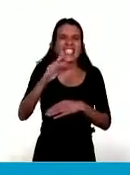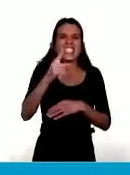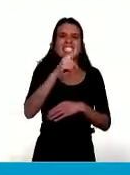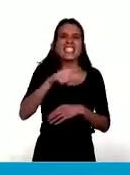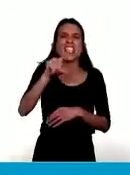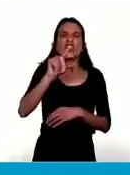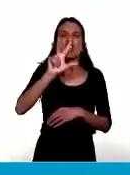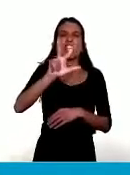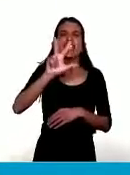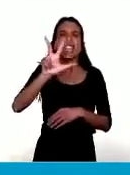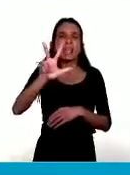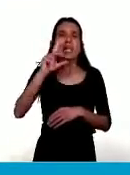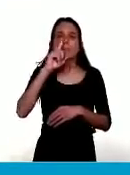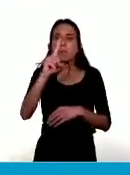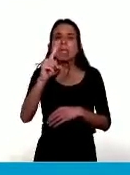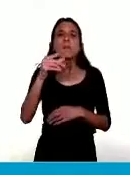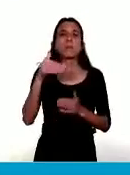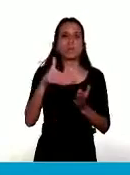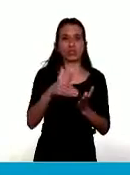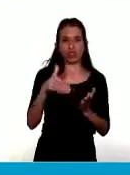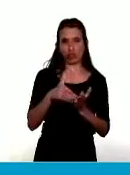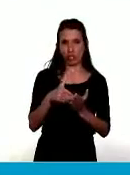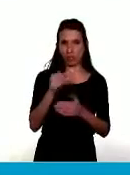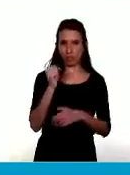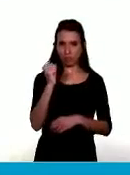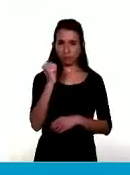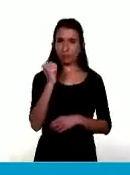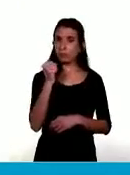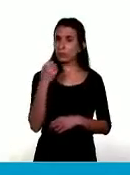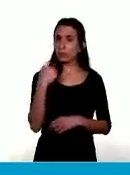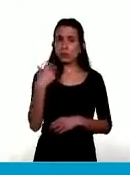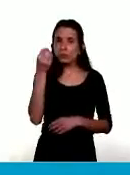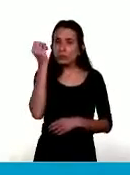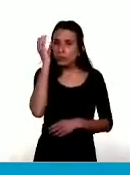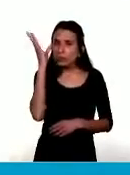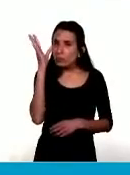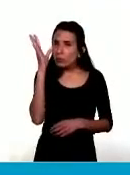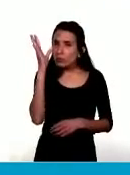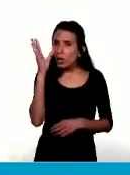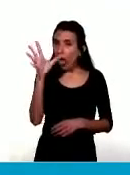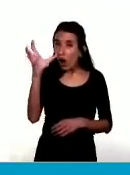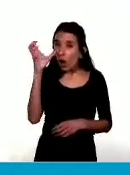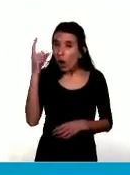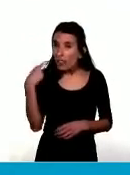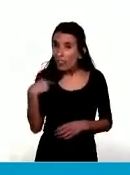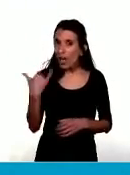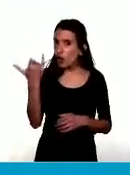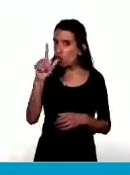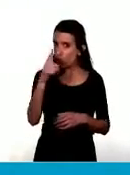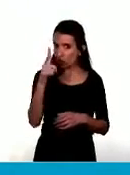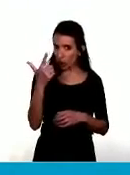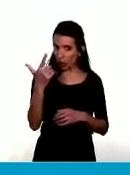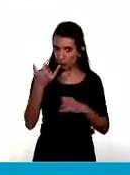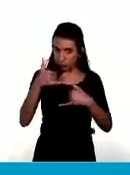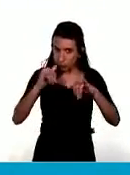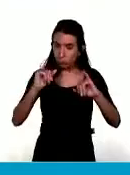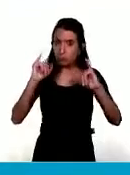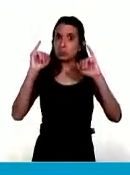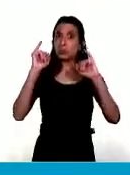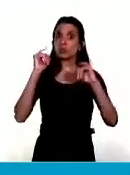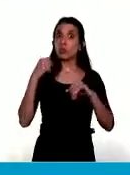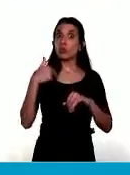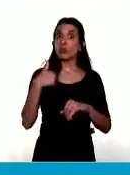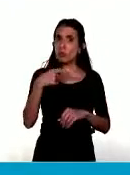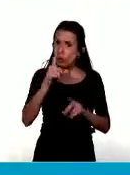millones. Tenemos que recordar que no tenemos presupuesto y que se prorrogó también por ley